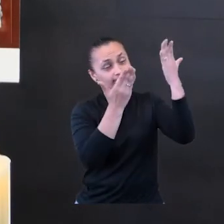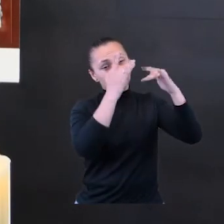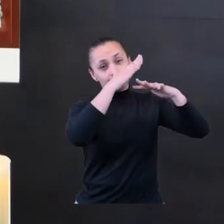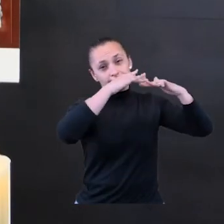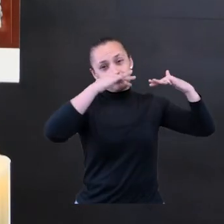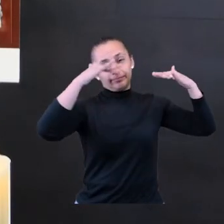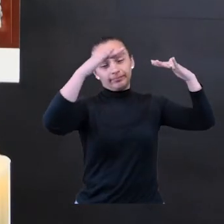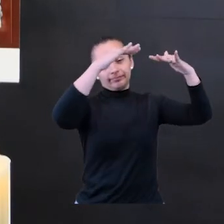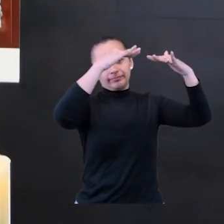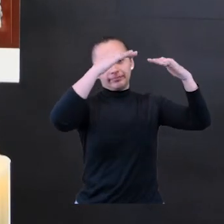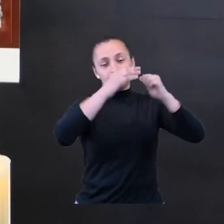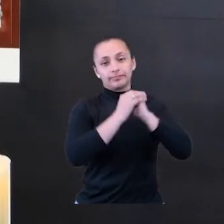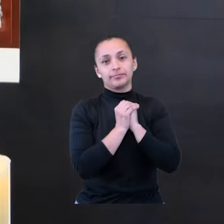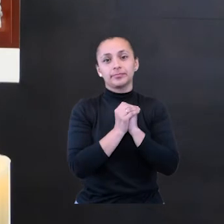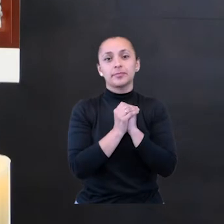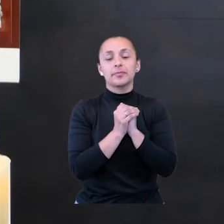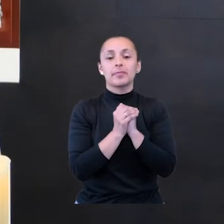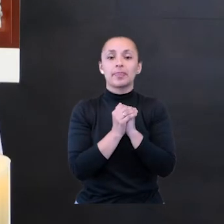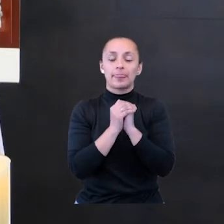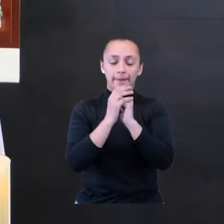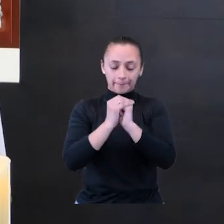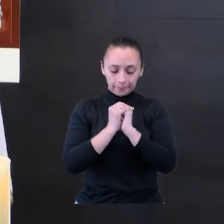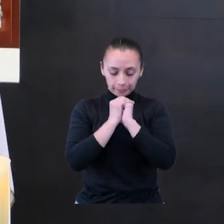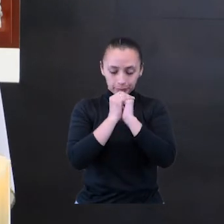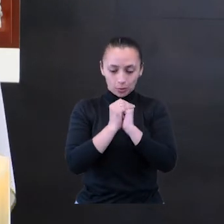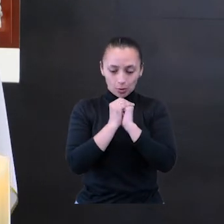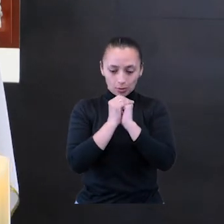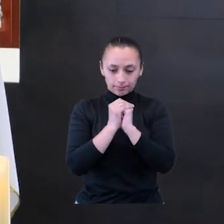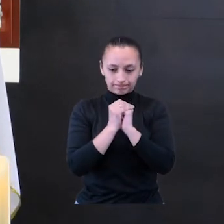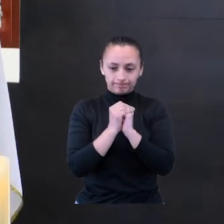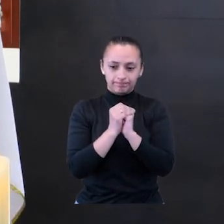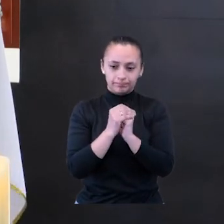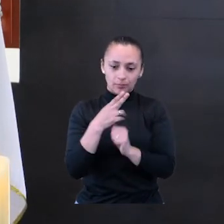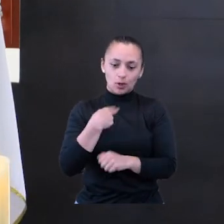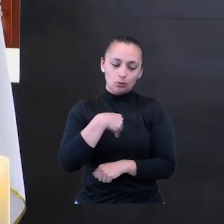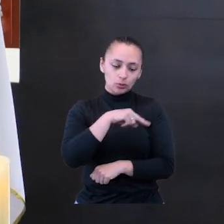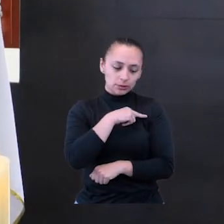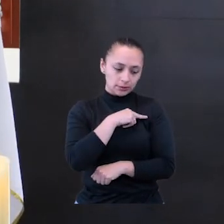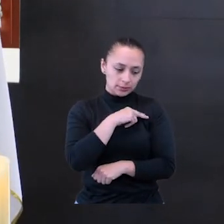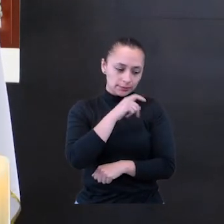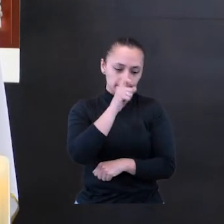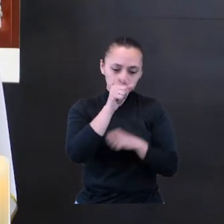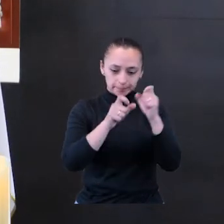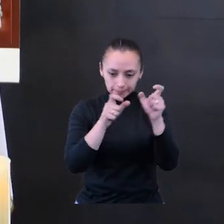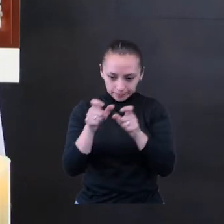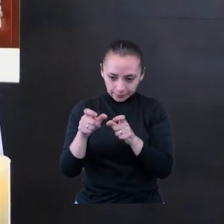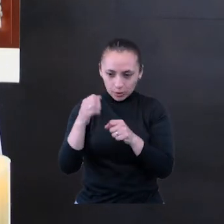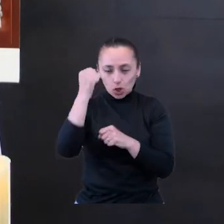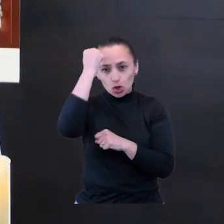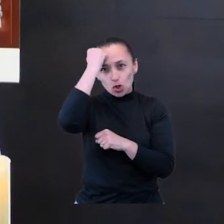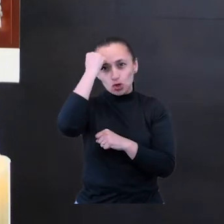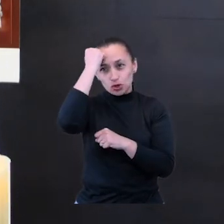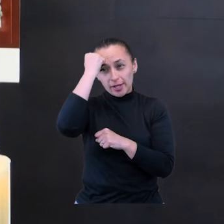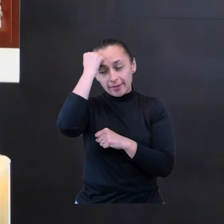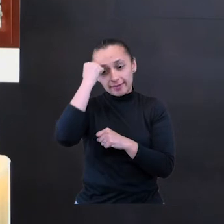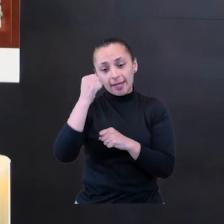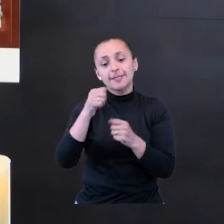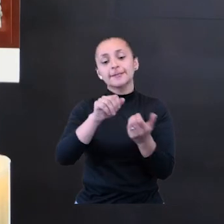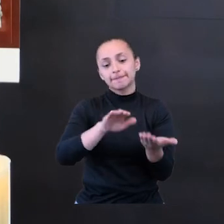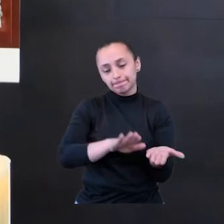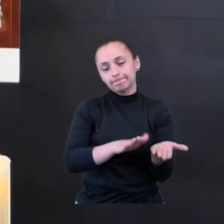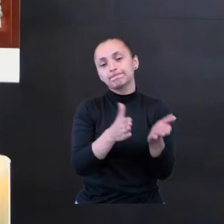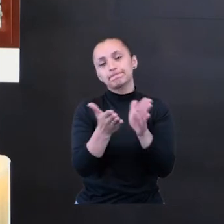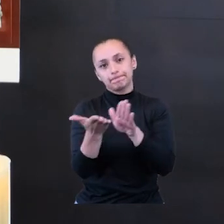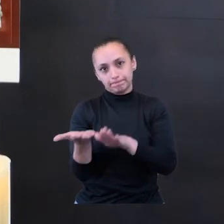dios oramos por nuestros docentes aquellos que ya